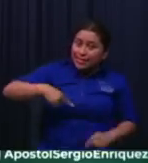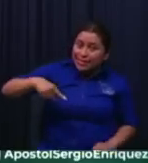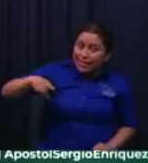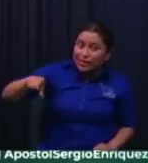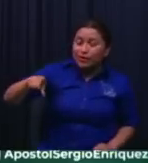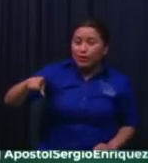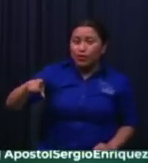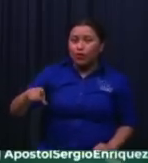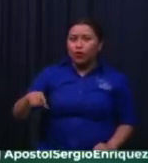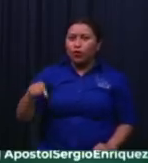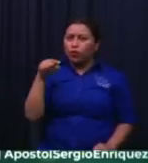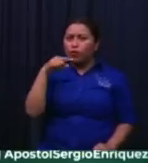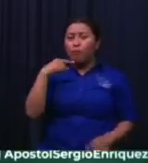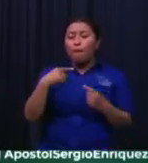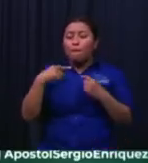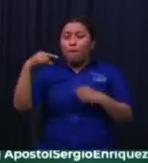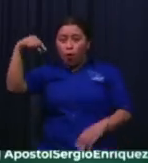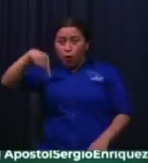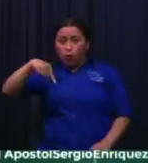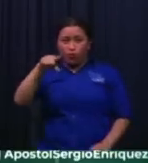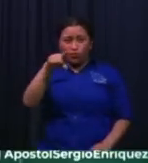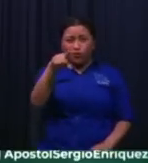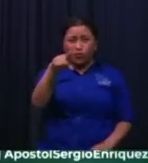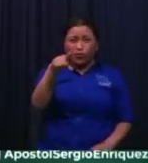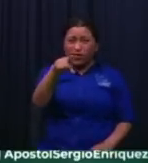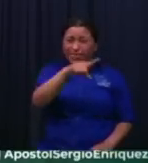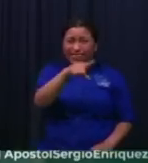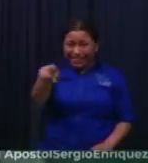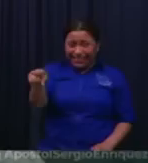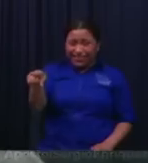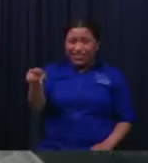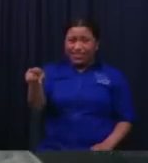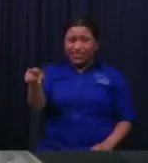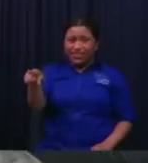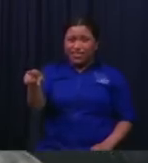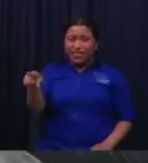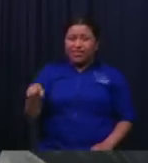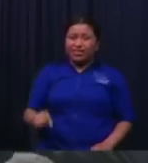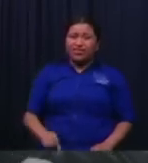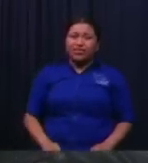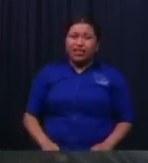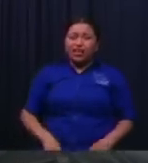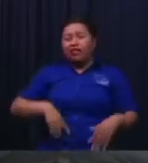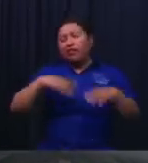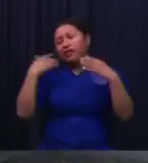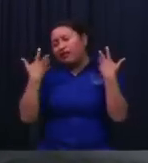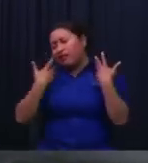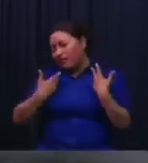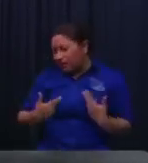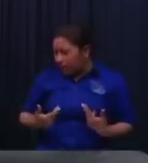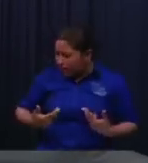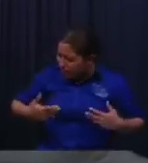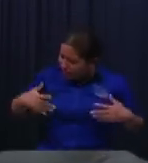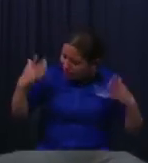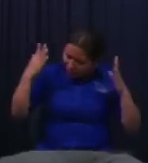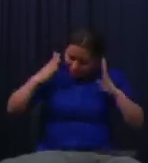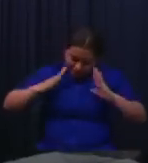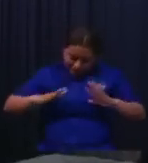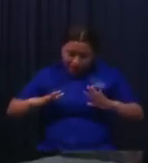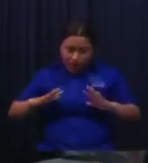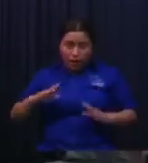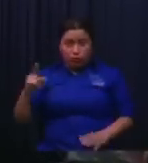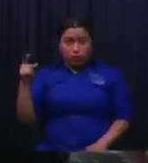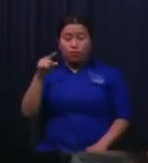ni desanimarse. ¿Vino alguien desanimado? Piensen en lo que nuestro bendito Señor Jesucristo